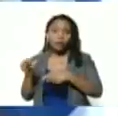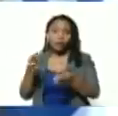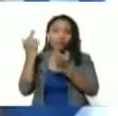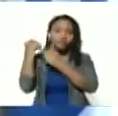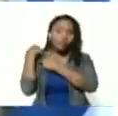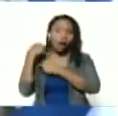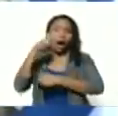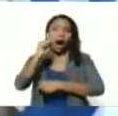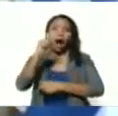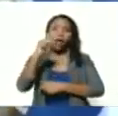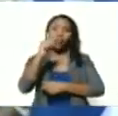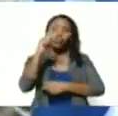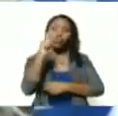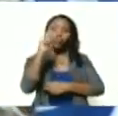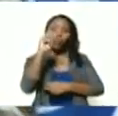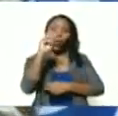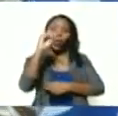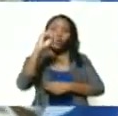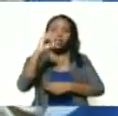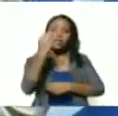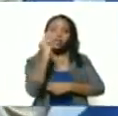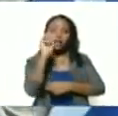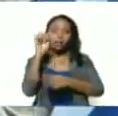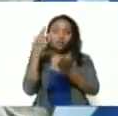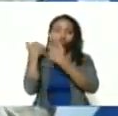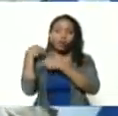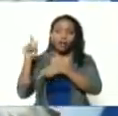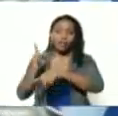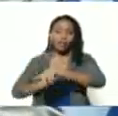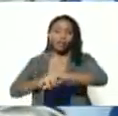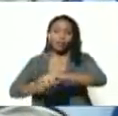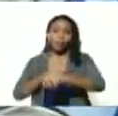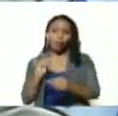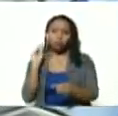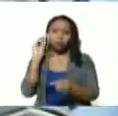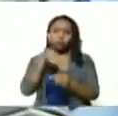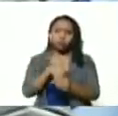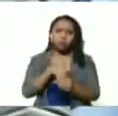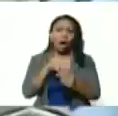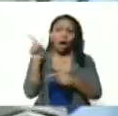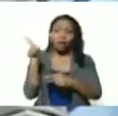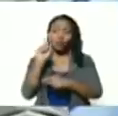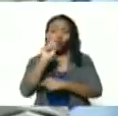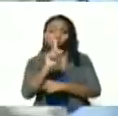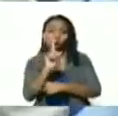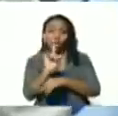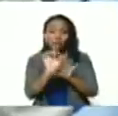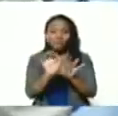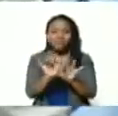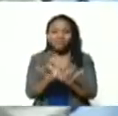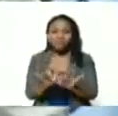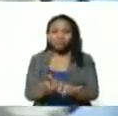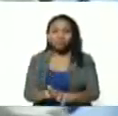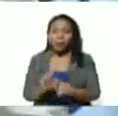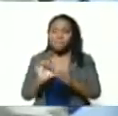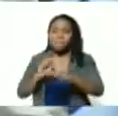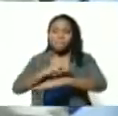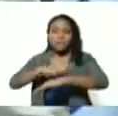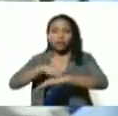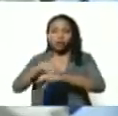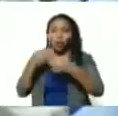Carreño y durante este tiempo instalaron en uno de los ordenadores del referido